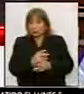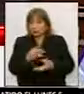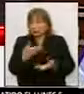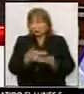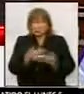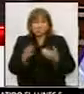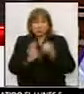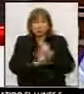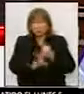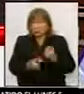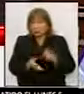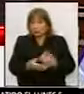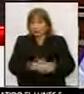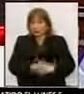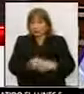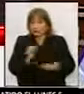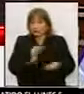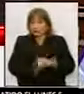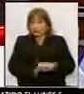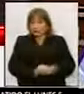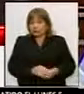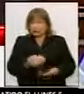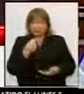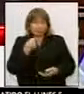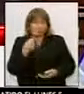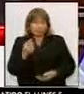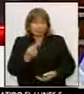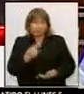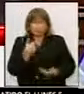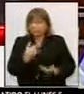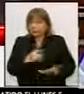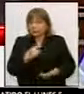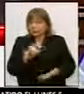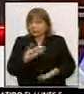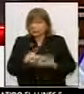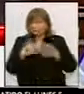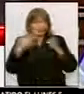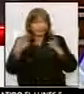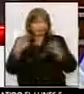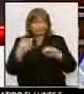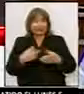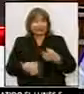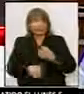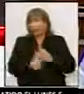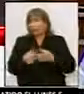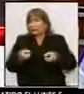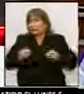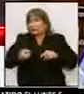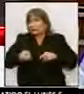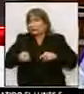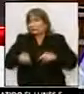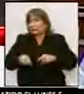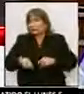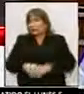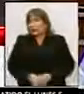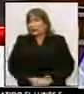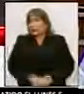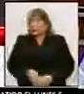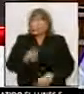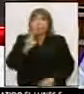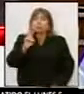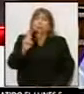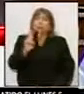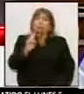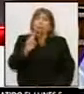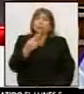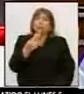no tienen respaldo. Entonces, eso es una grave responsabilidad de ese directorio. ¿Cuándo se dieron esos hechos? El año